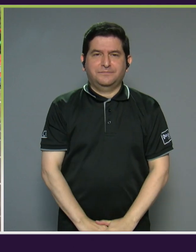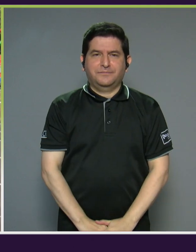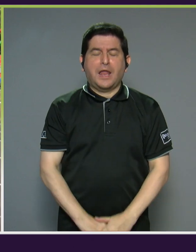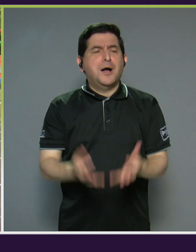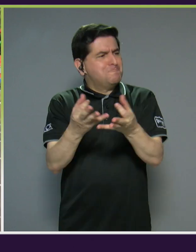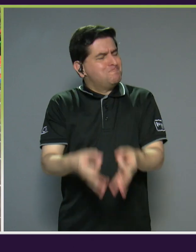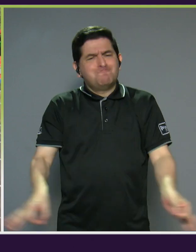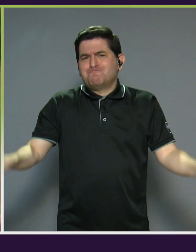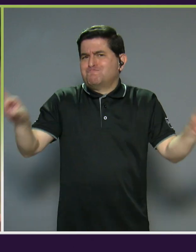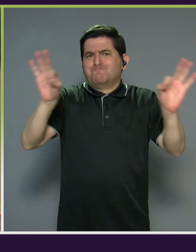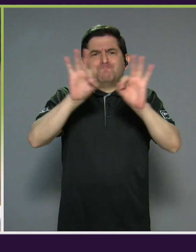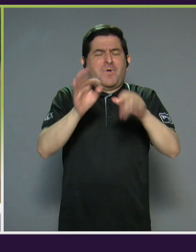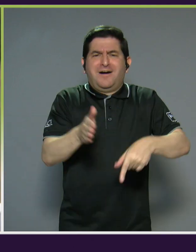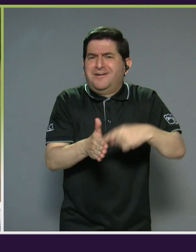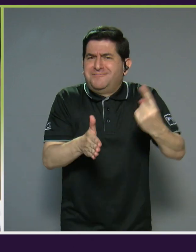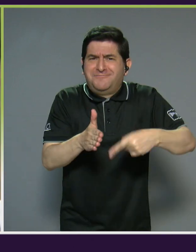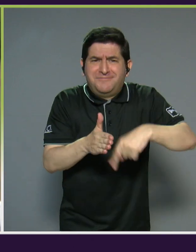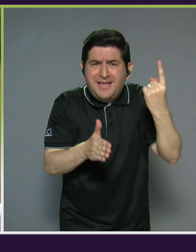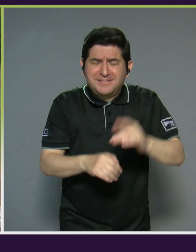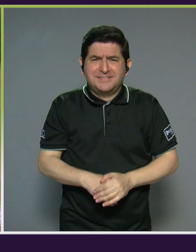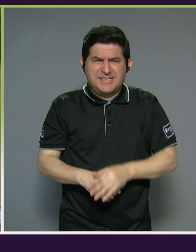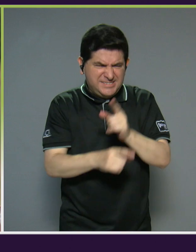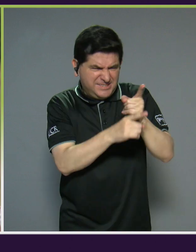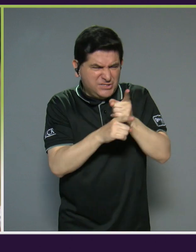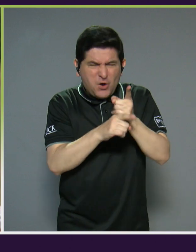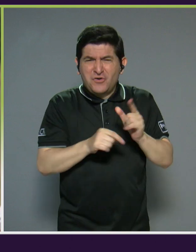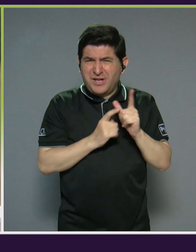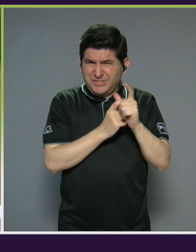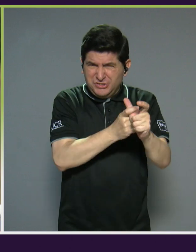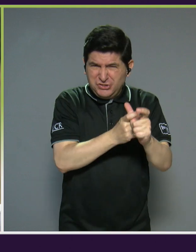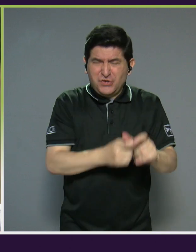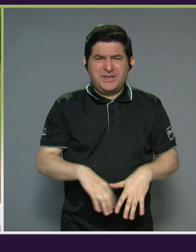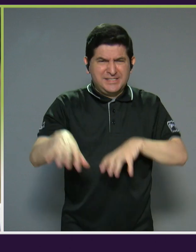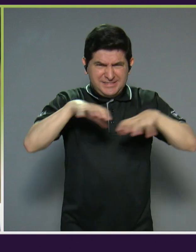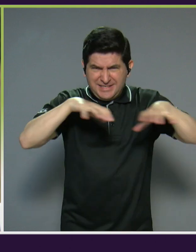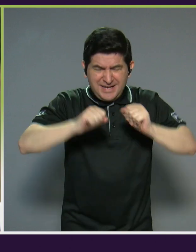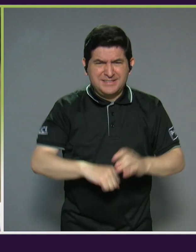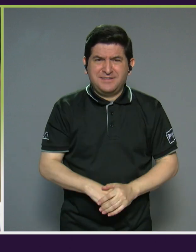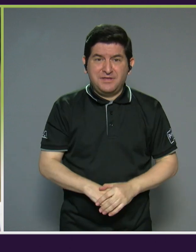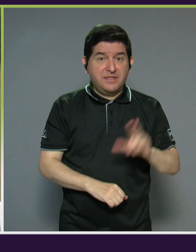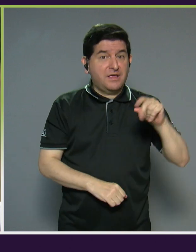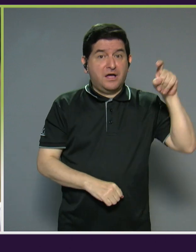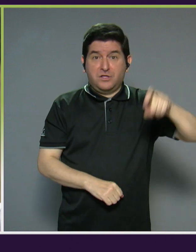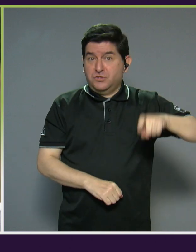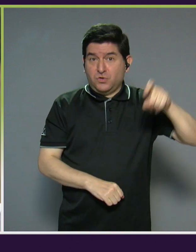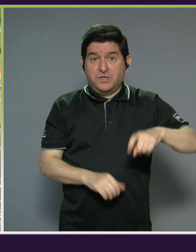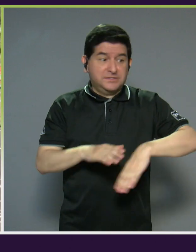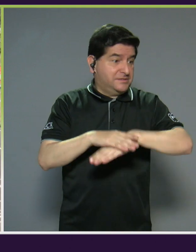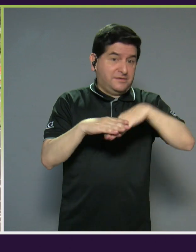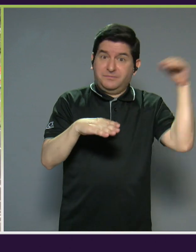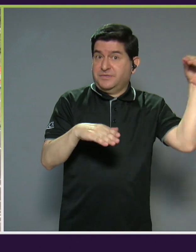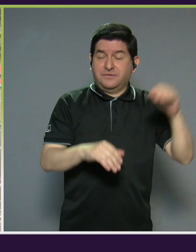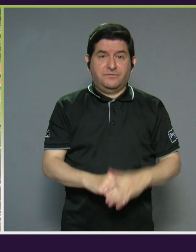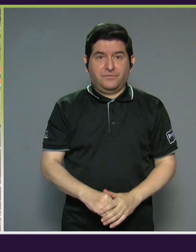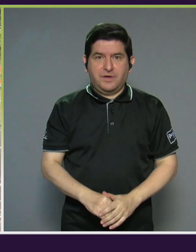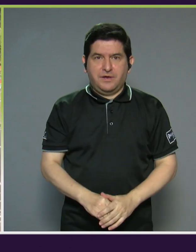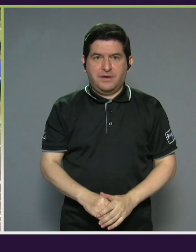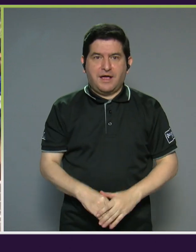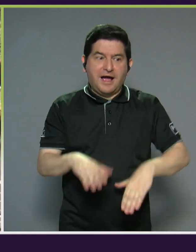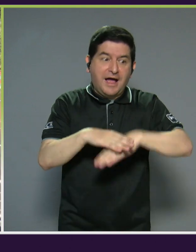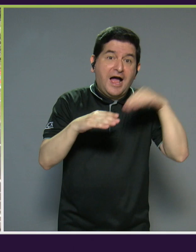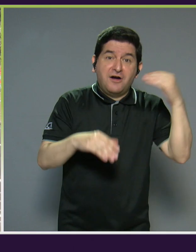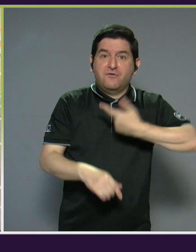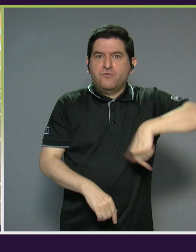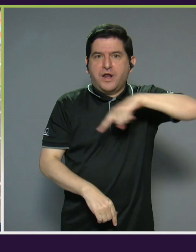sumamente importante porque muchas veces las correcciones en carrera, en eventos y demás, pues no necesariamente se tienen que hacer afuera, porque más bien afuera es